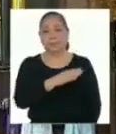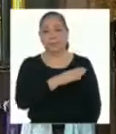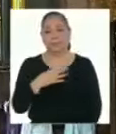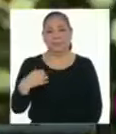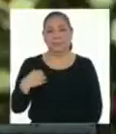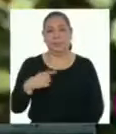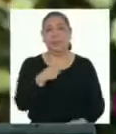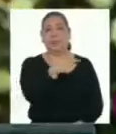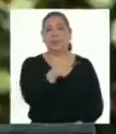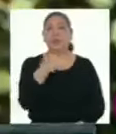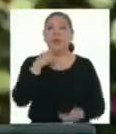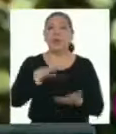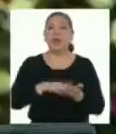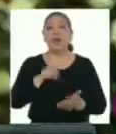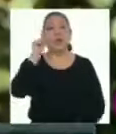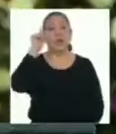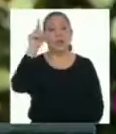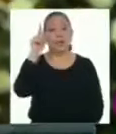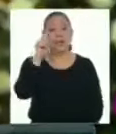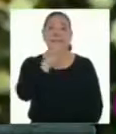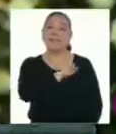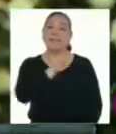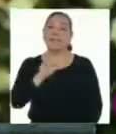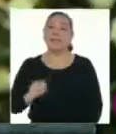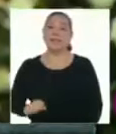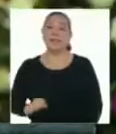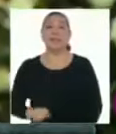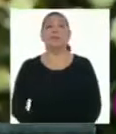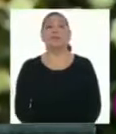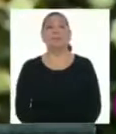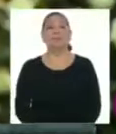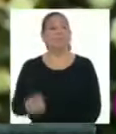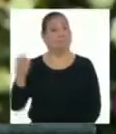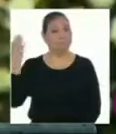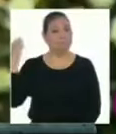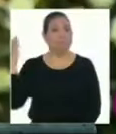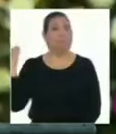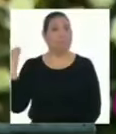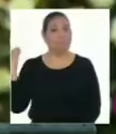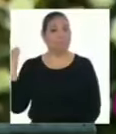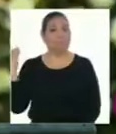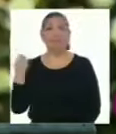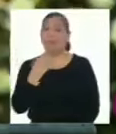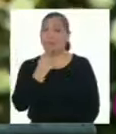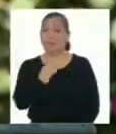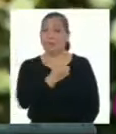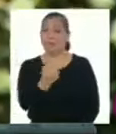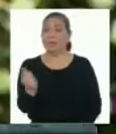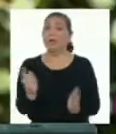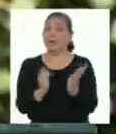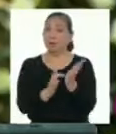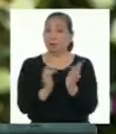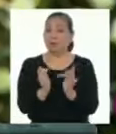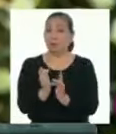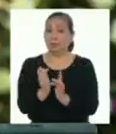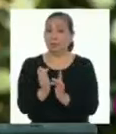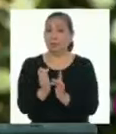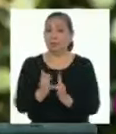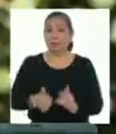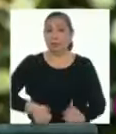San Mateo. Gloria a ti, Señor. En aquel tiempo dijo Jesús a